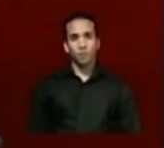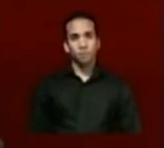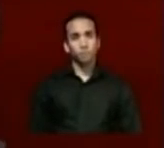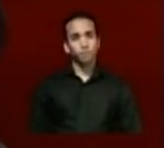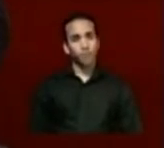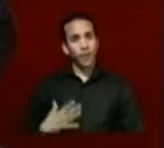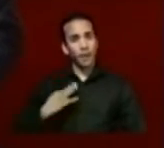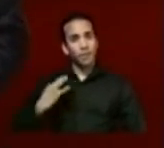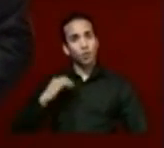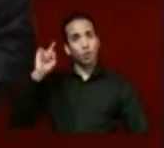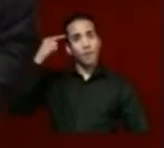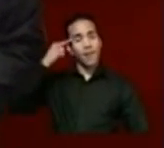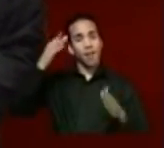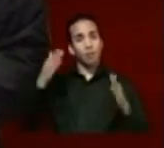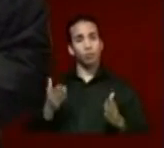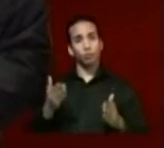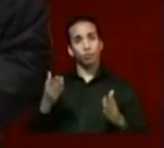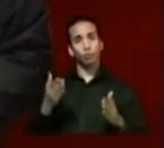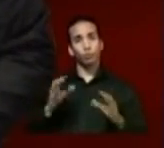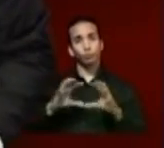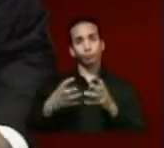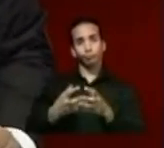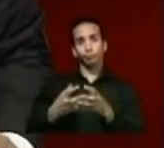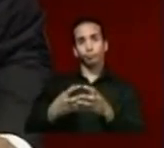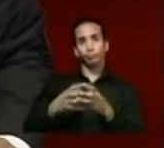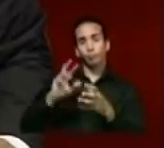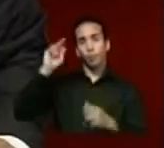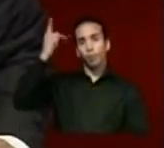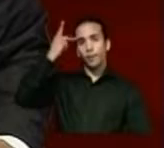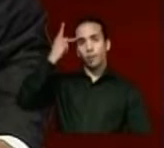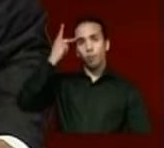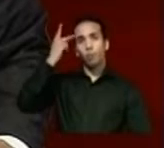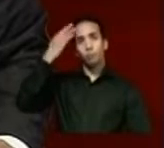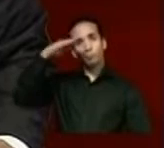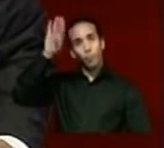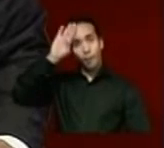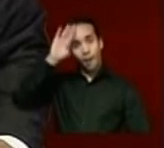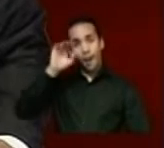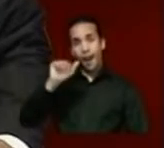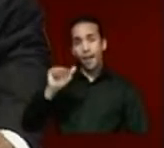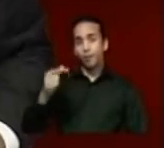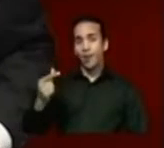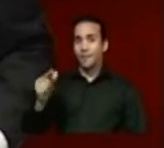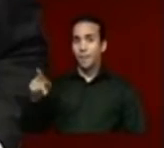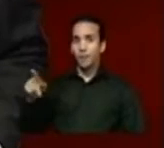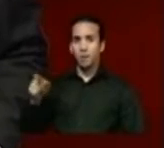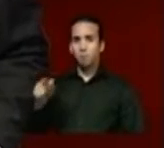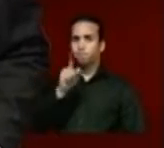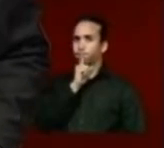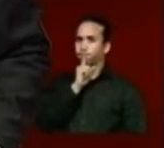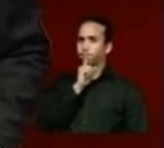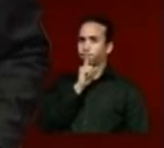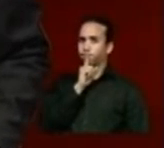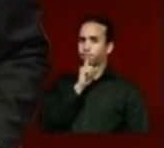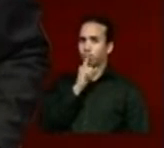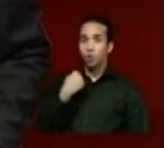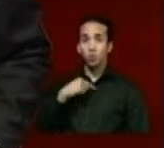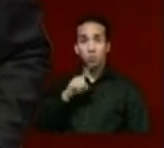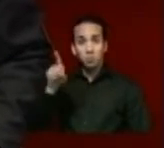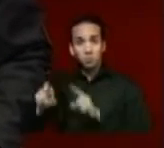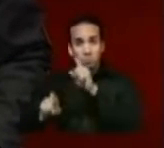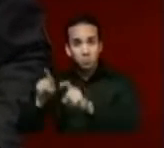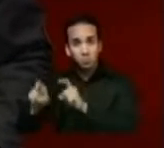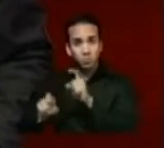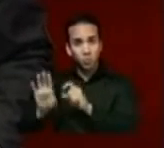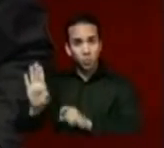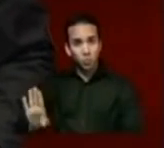Bueno, el candidato a la gobernación por el Partido Popular Democrático, Alejandro García Padilla, no quiso emitir comentarios a Noticias 24/7 sobre la información que